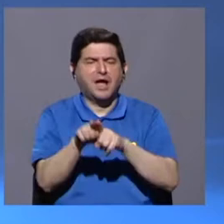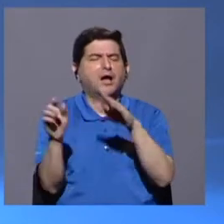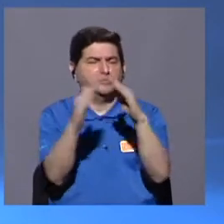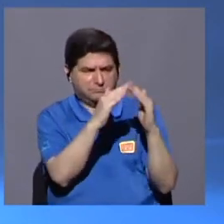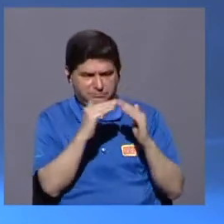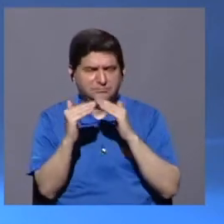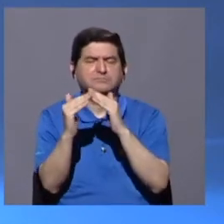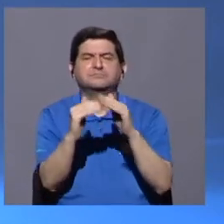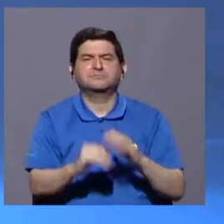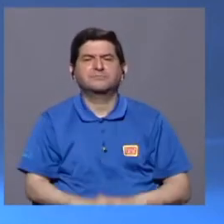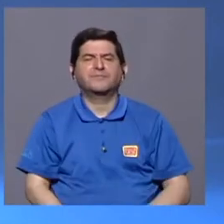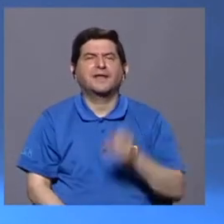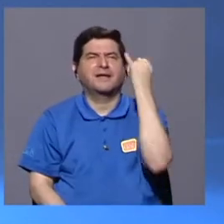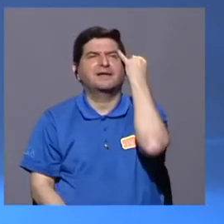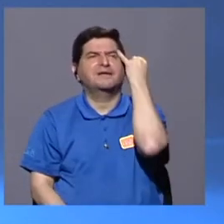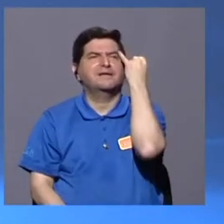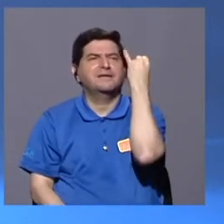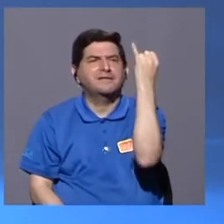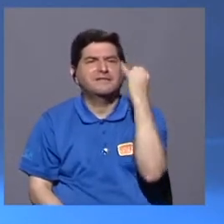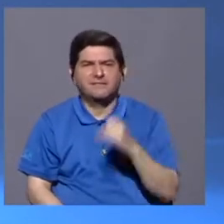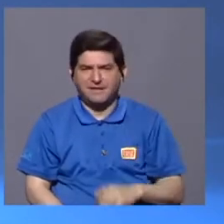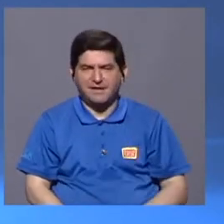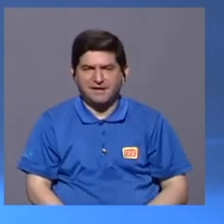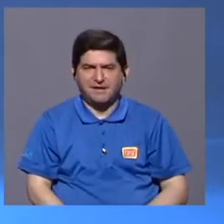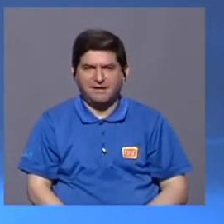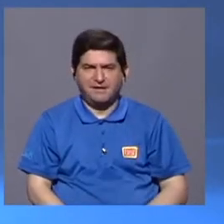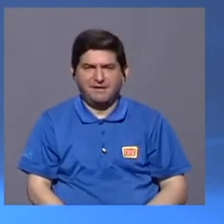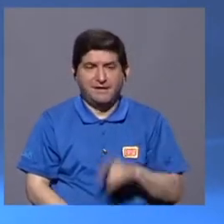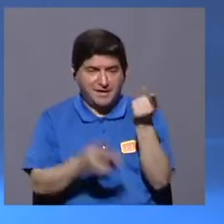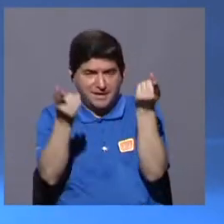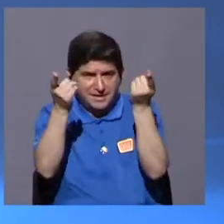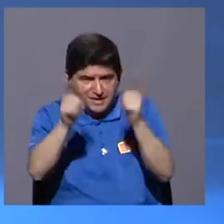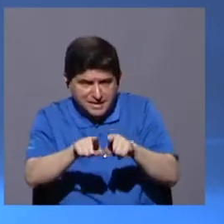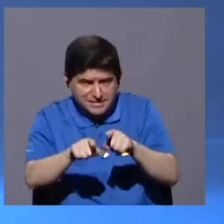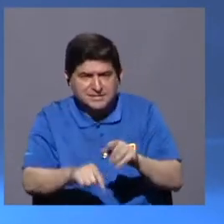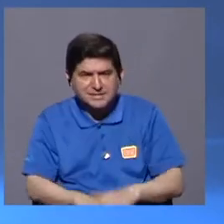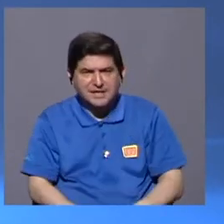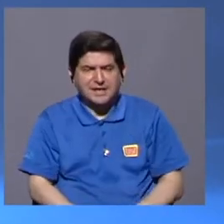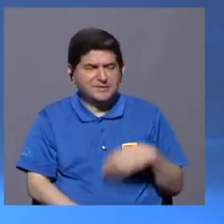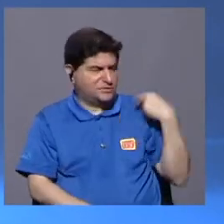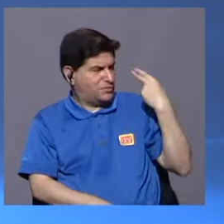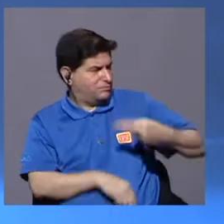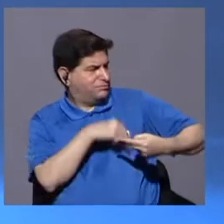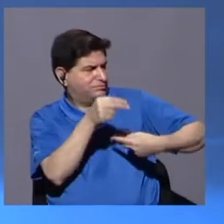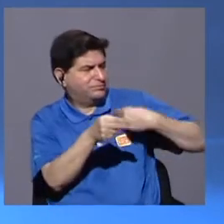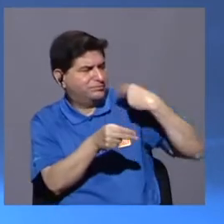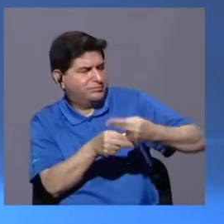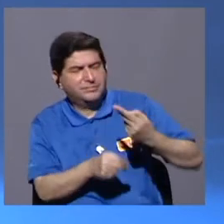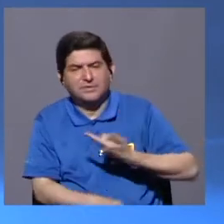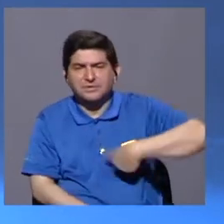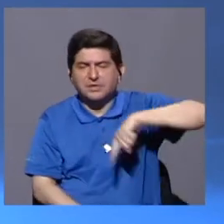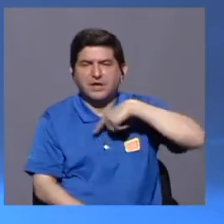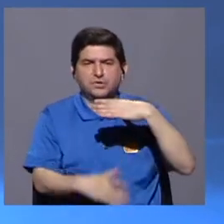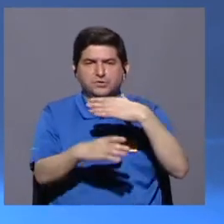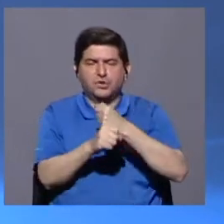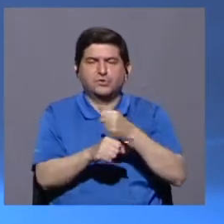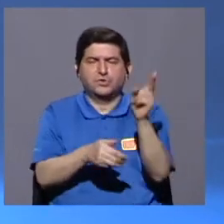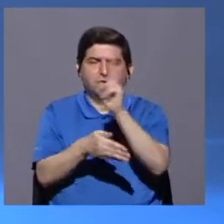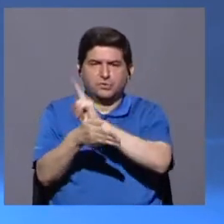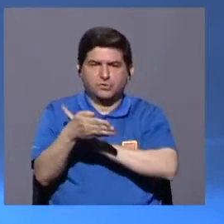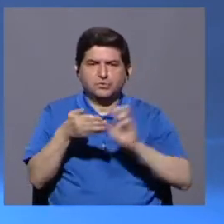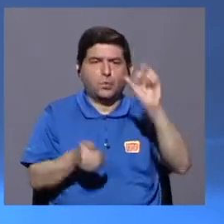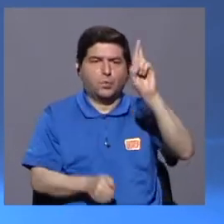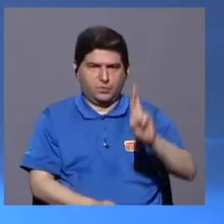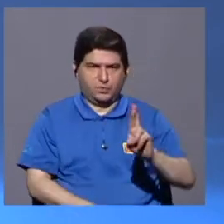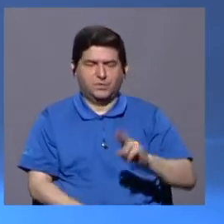comunidad, es una iniciativa que ha venido, ha sido heredada, ¿verdad? Desde lo que estamos haciendo con la Universidad de Costa